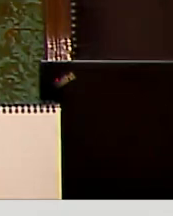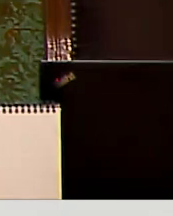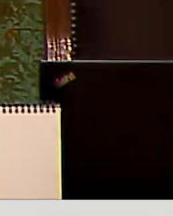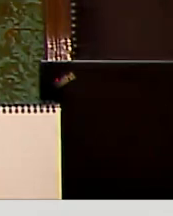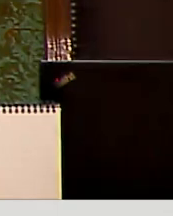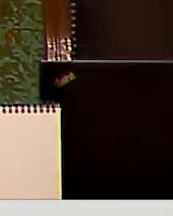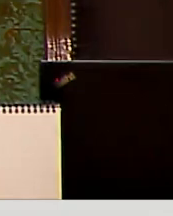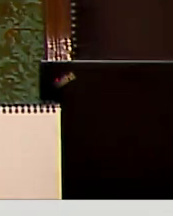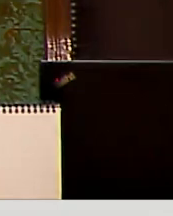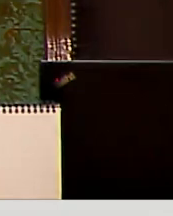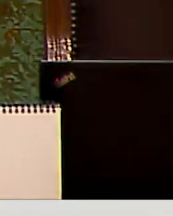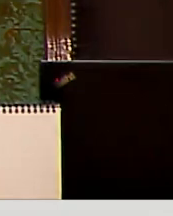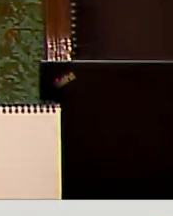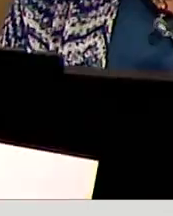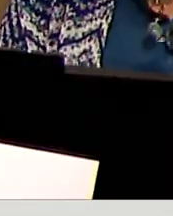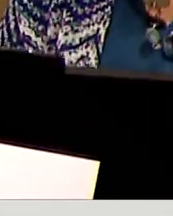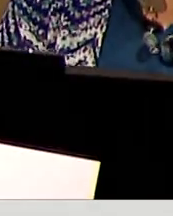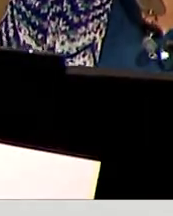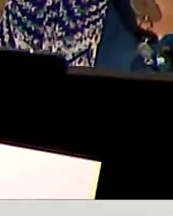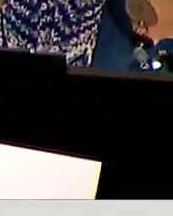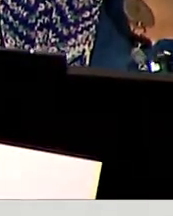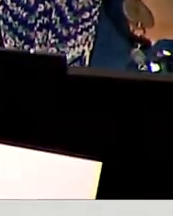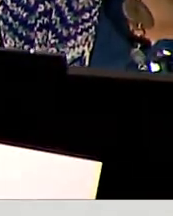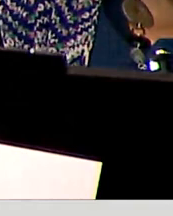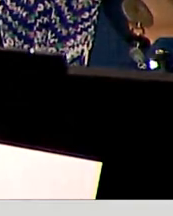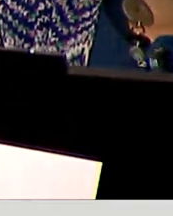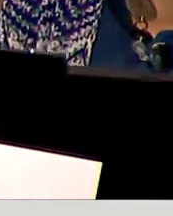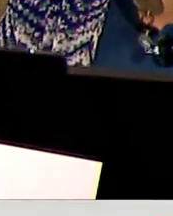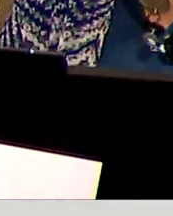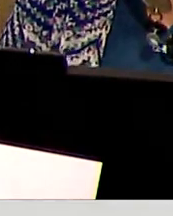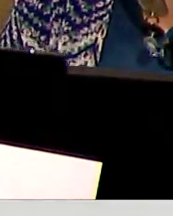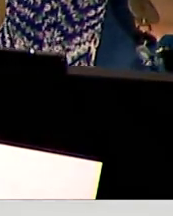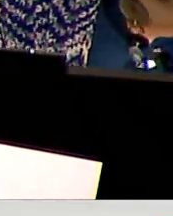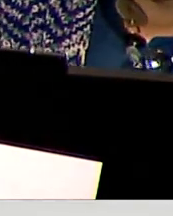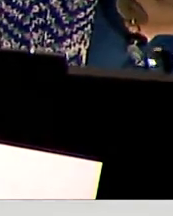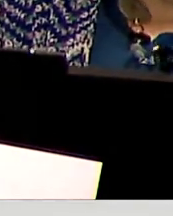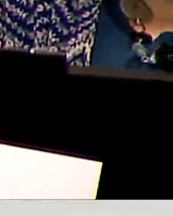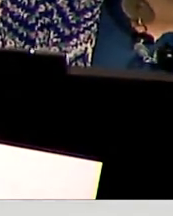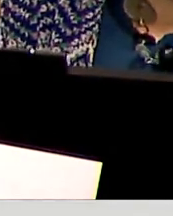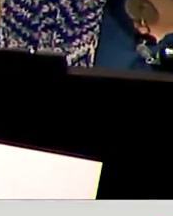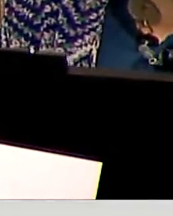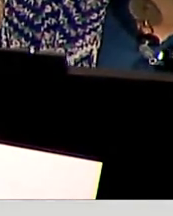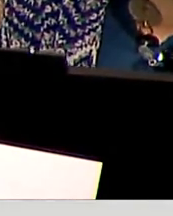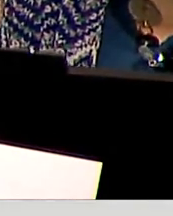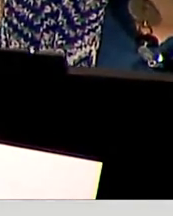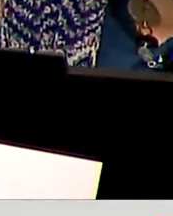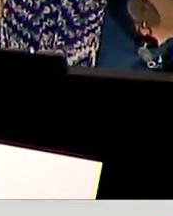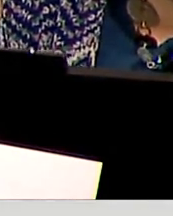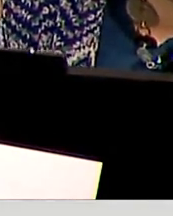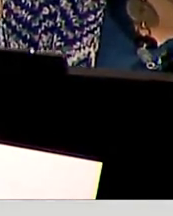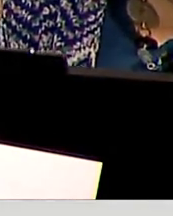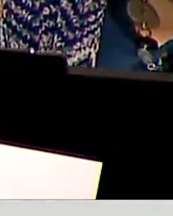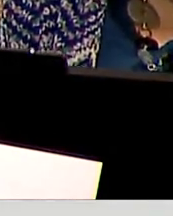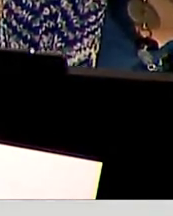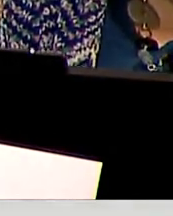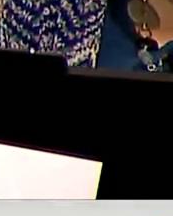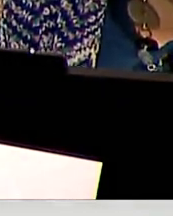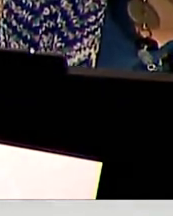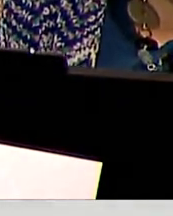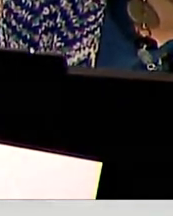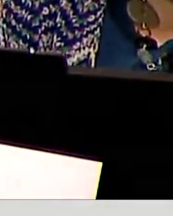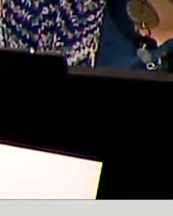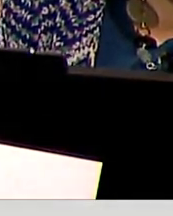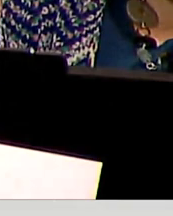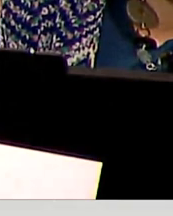Muchas gracias presidente la verdad es que a mí me gustaría referirme al problema de fondo que se está discutiendo